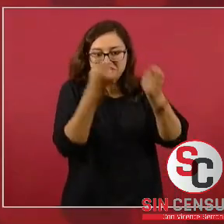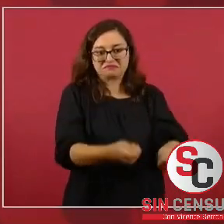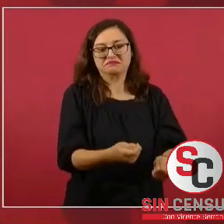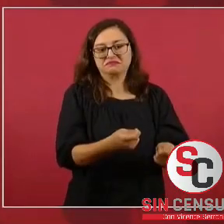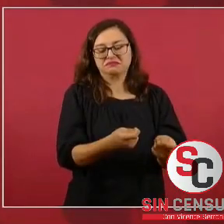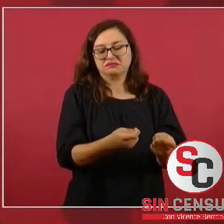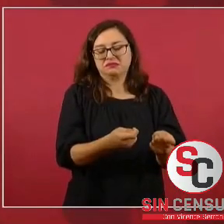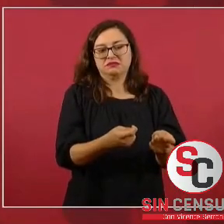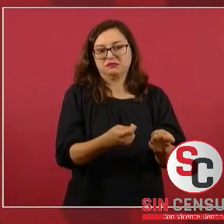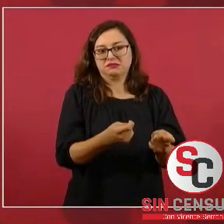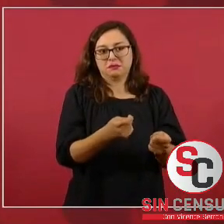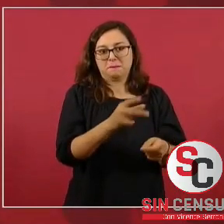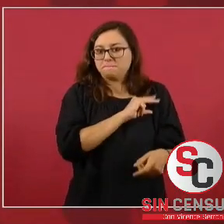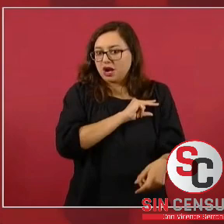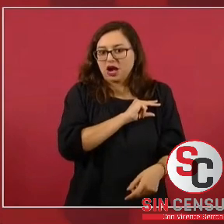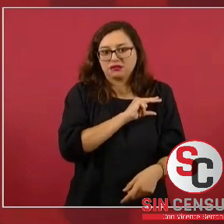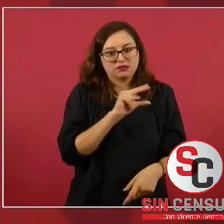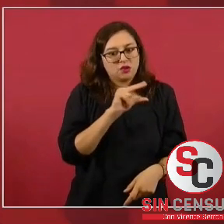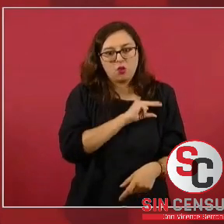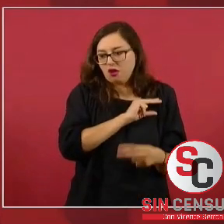el mercado,